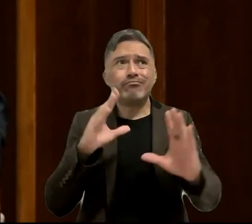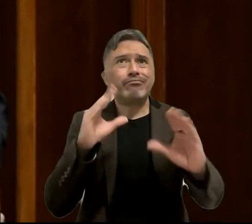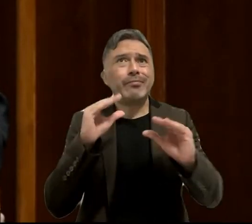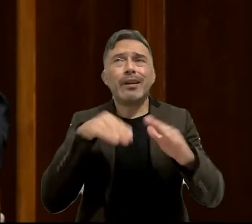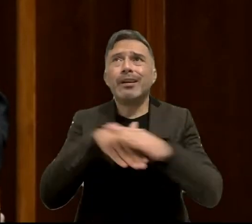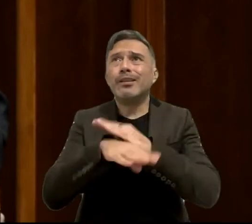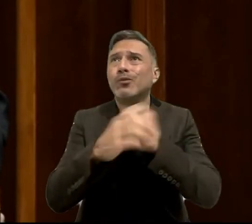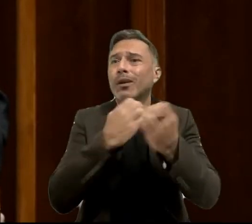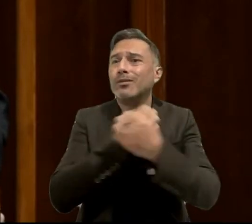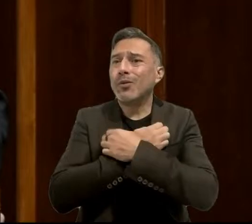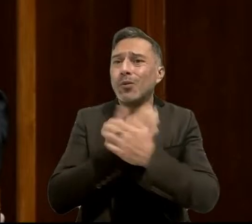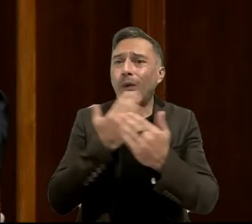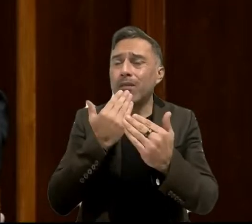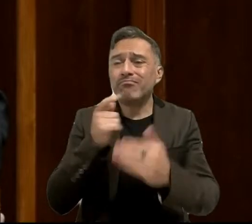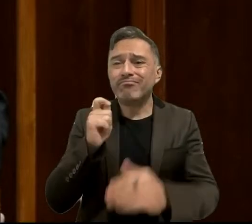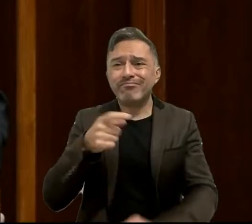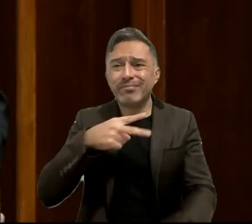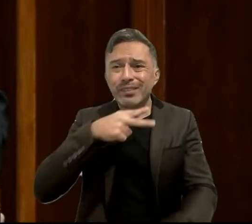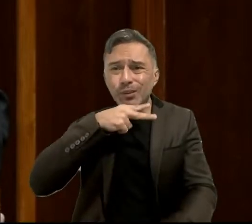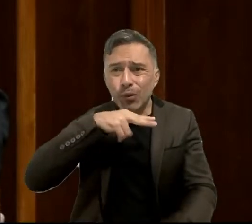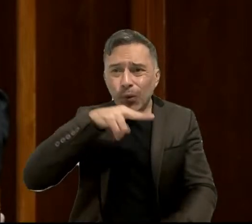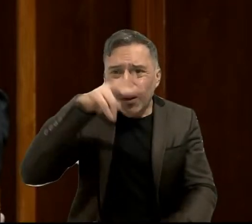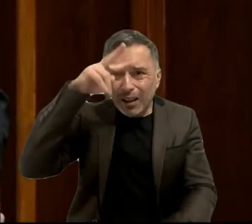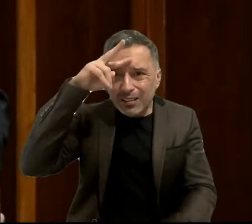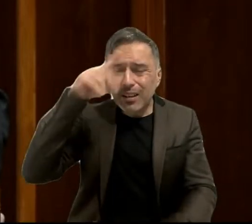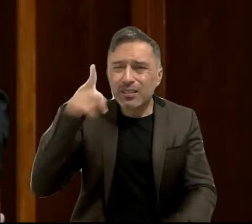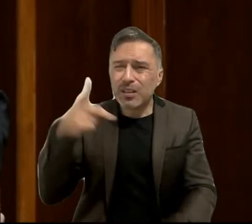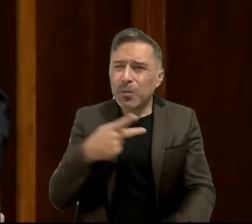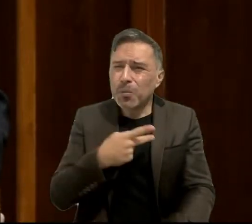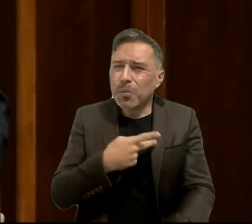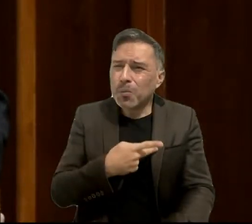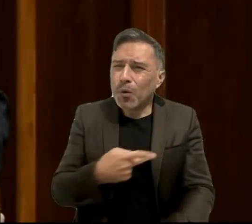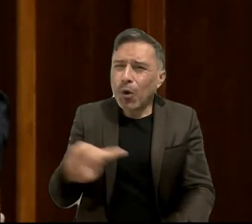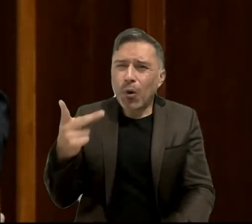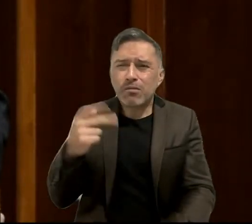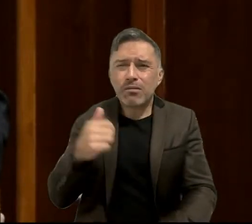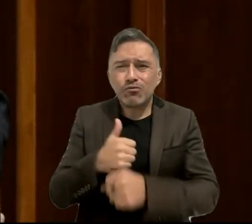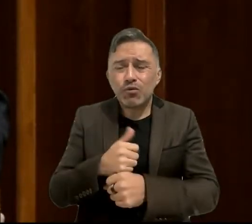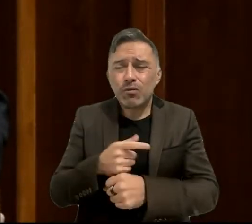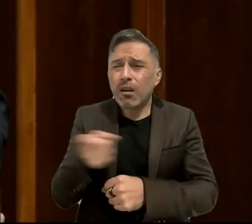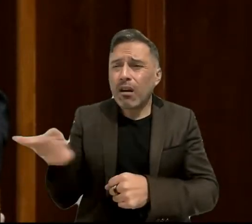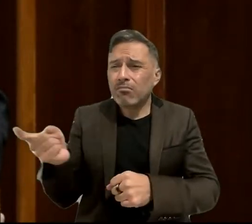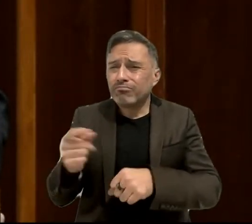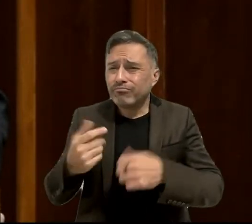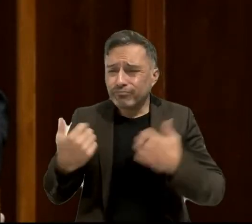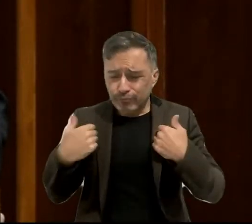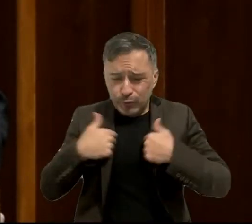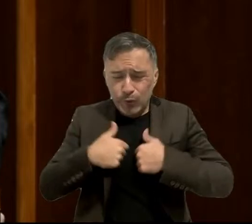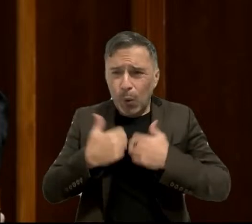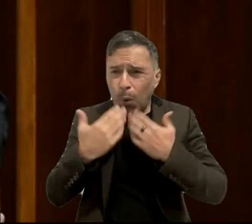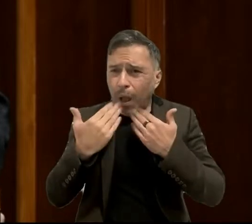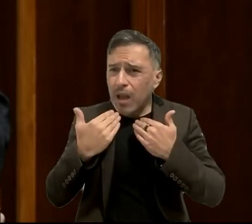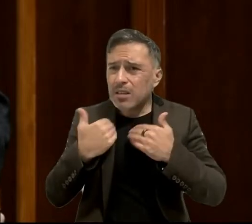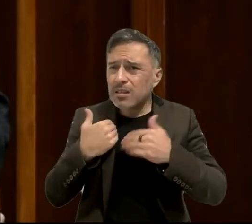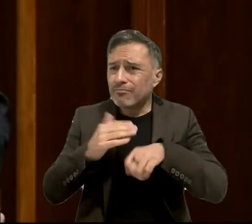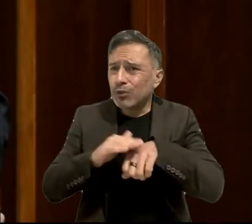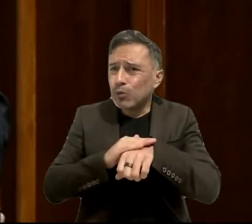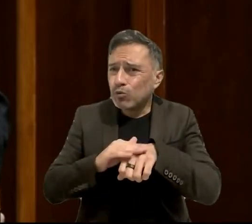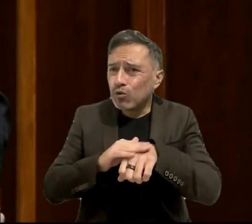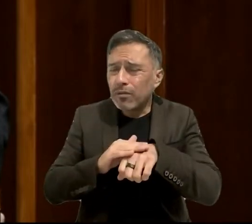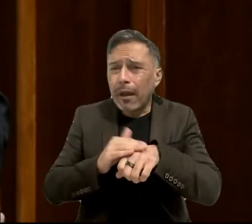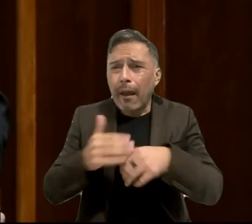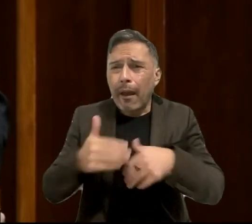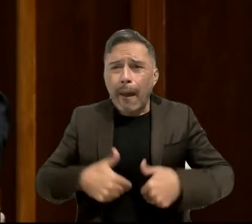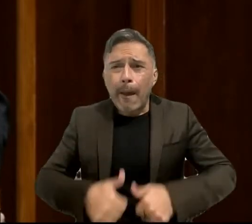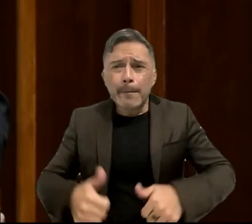en la ignorancia y en la miseria. Se ven desnudos y hambrientos, por todas partes vejados, en